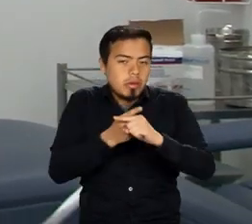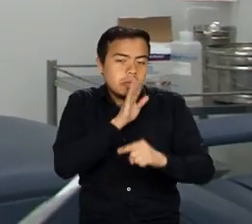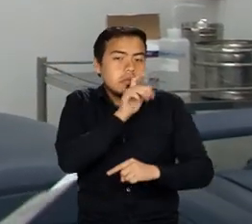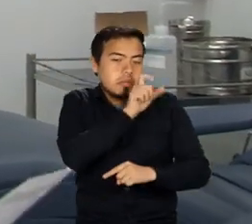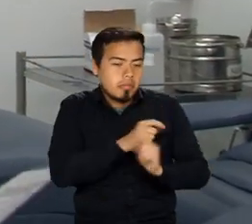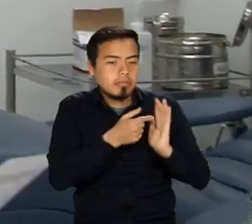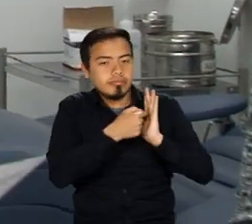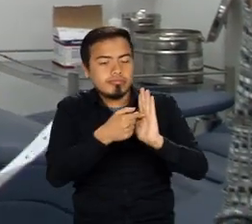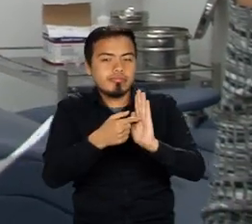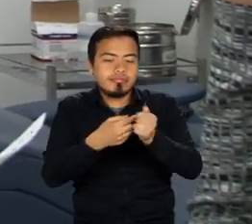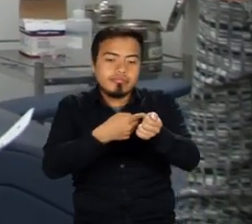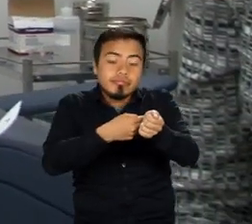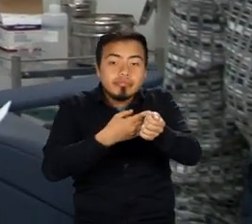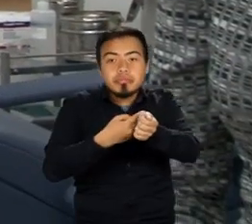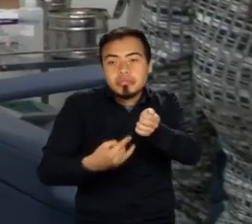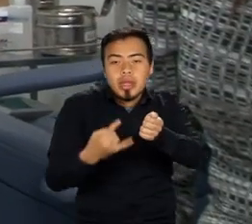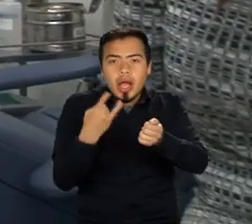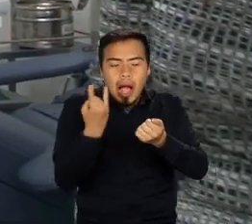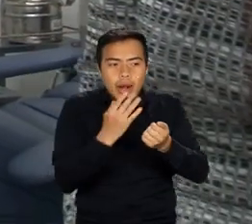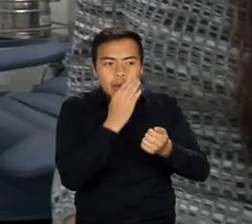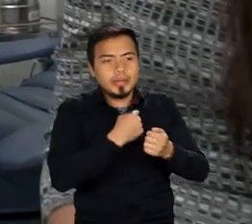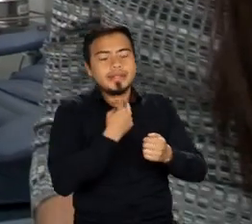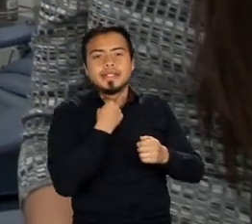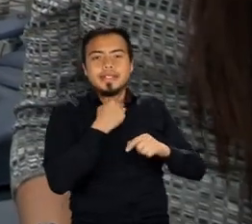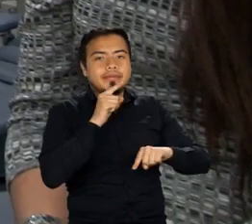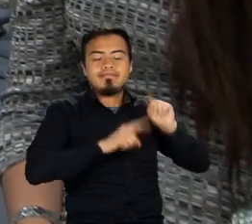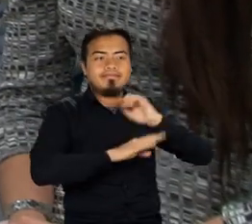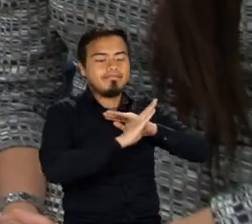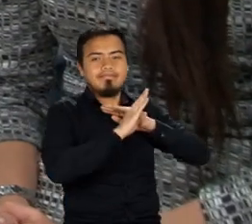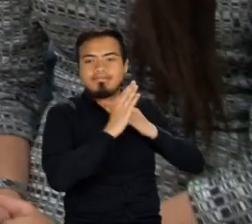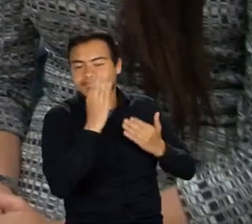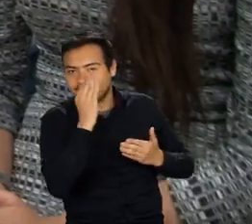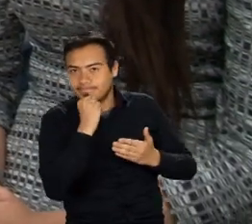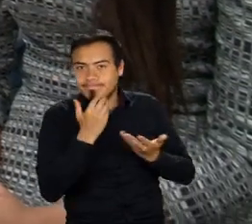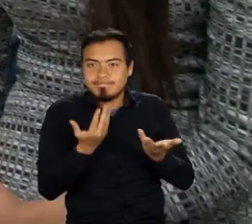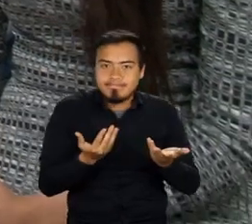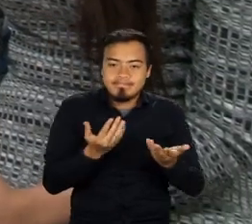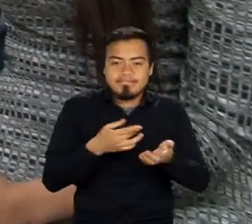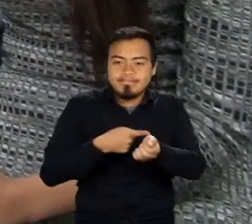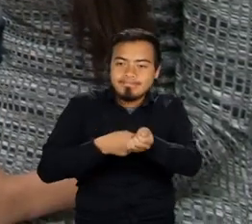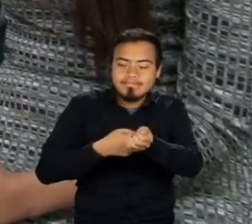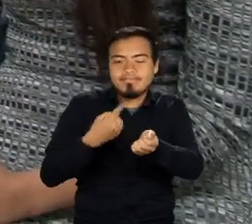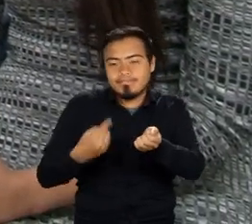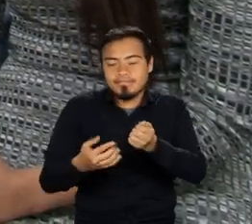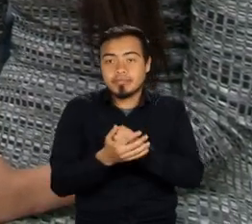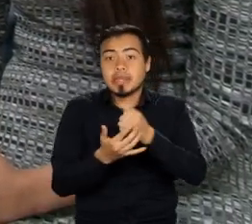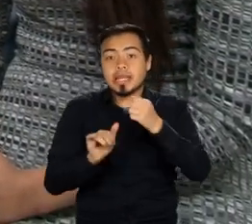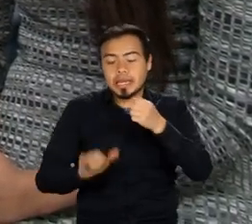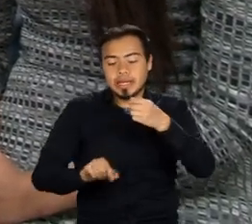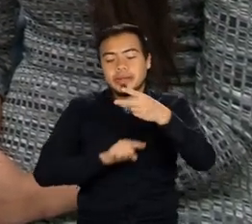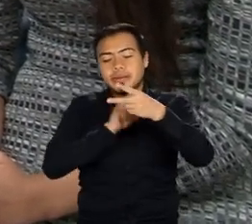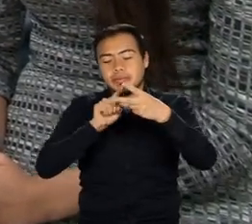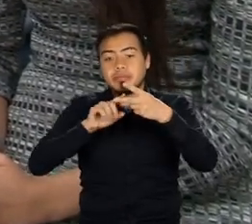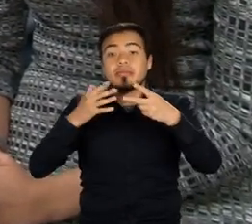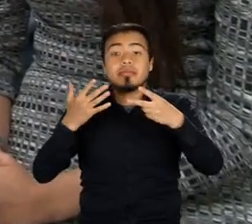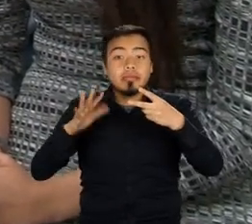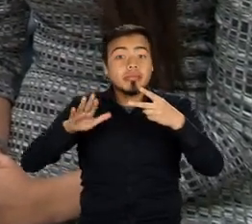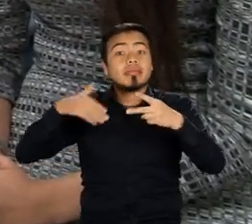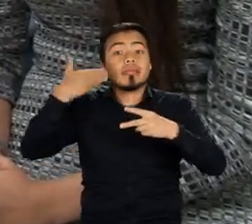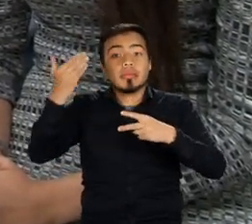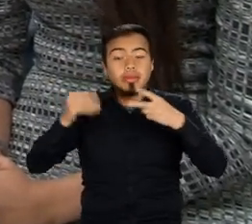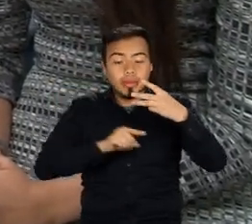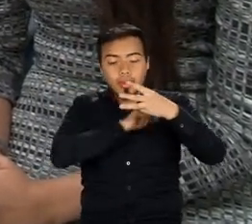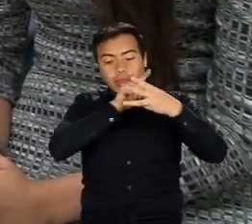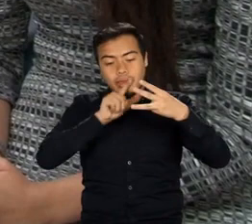que muy posiblemente puede impedir para donar. ¿Sí? Entonces, consta de ese segundo paso, y de un